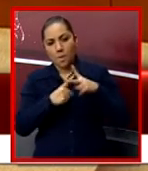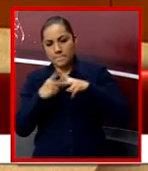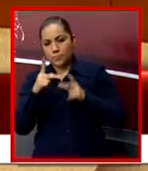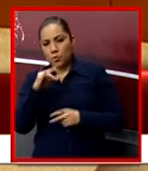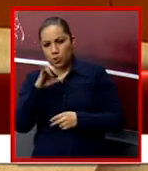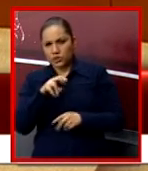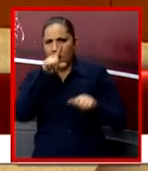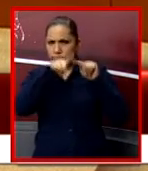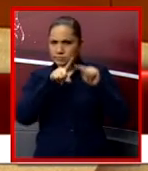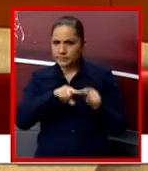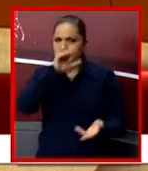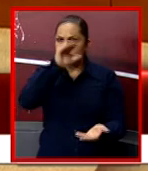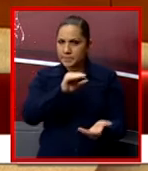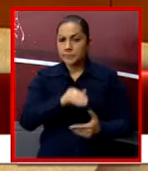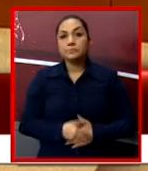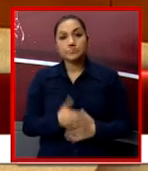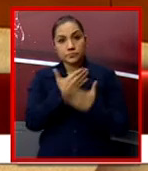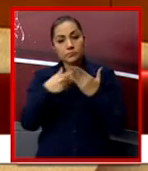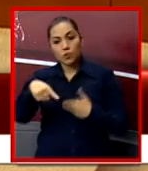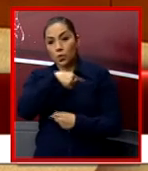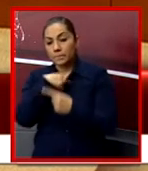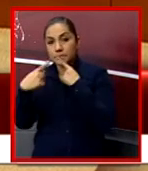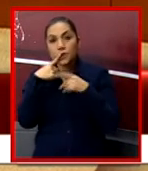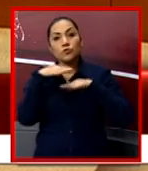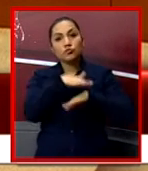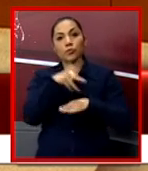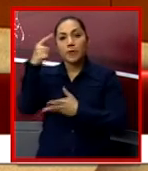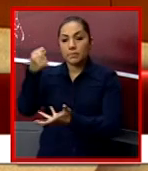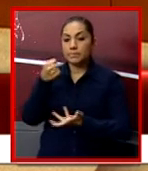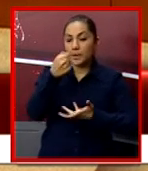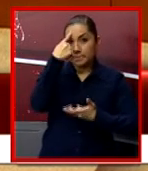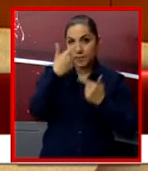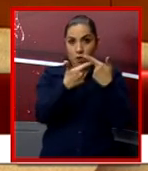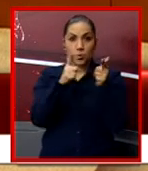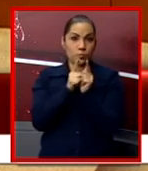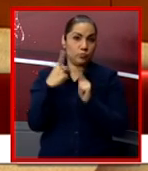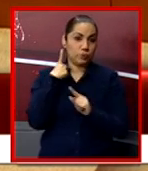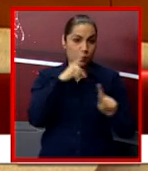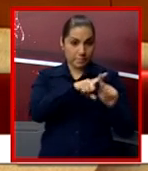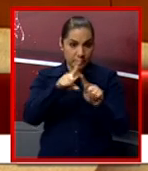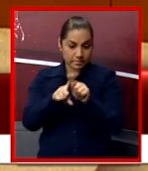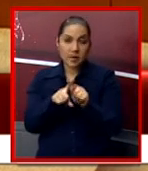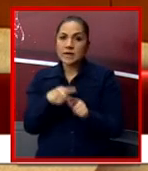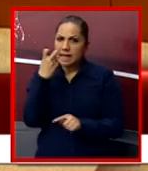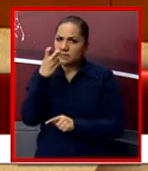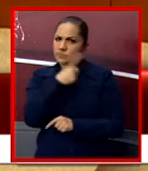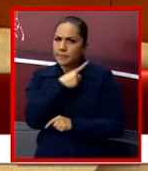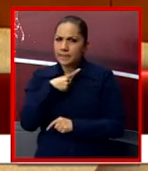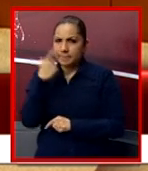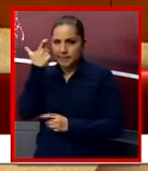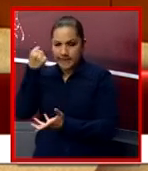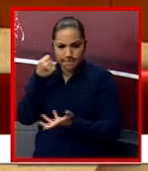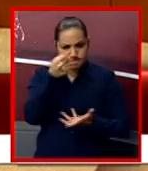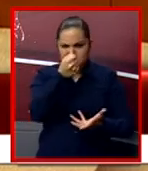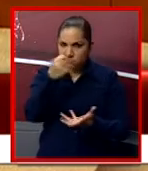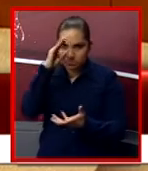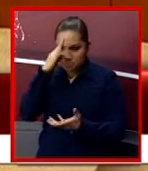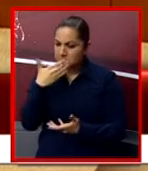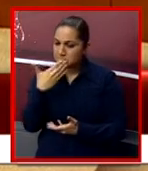primeras acciones a impulsar es modificar el financiamiento público de partidos políticos y aprobar una propuesta integral de reconstrucción.